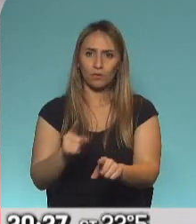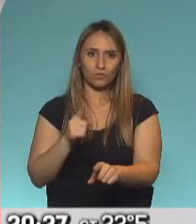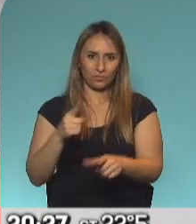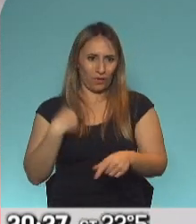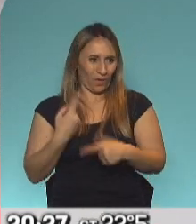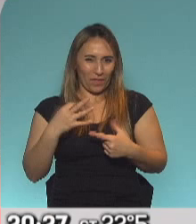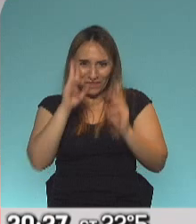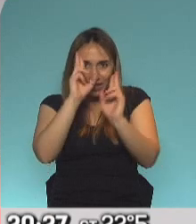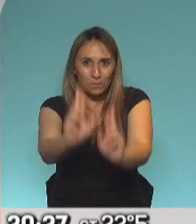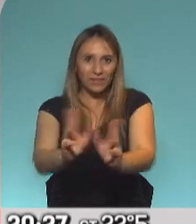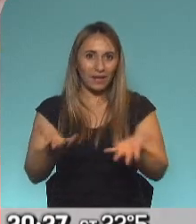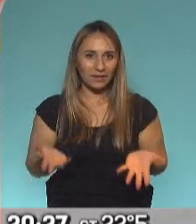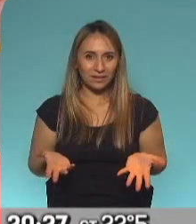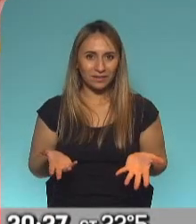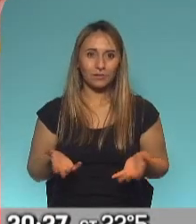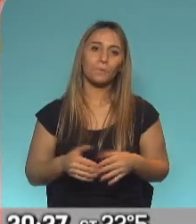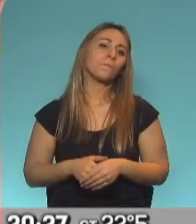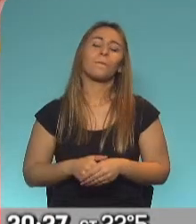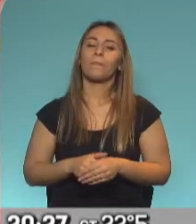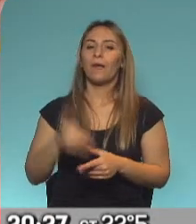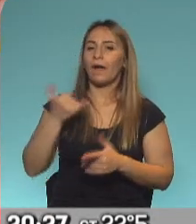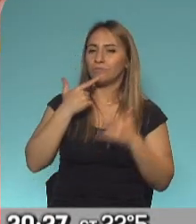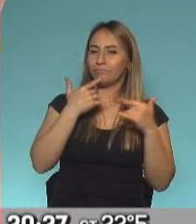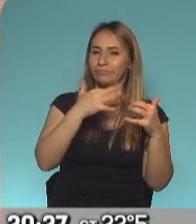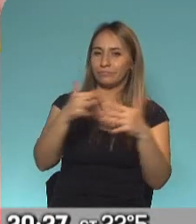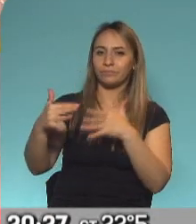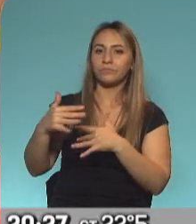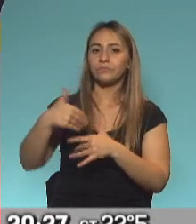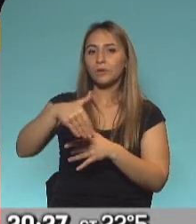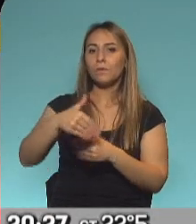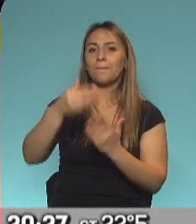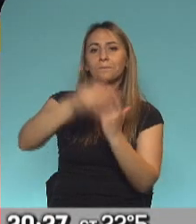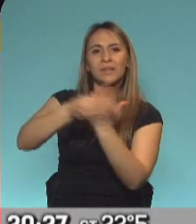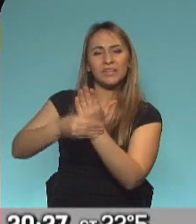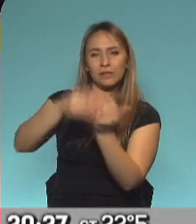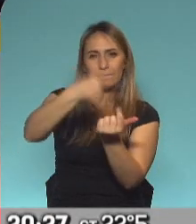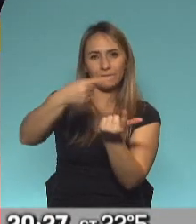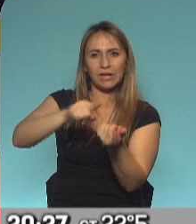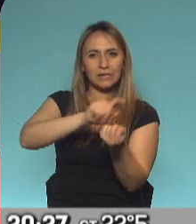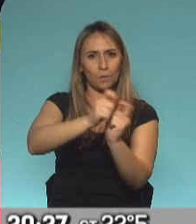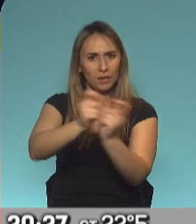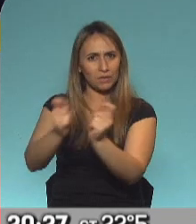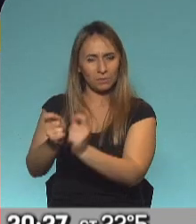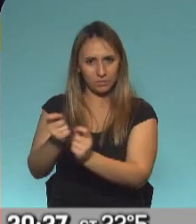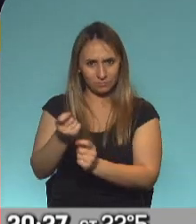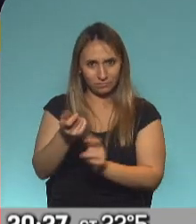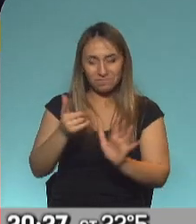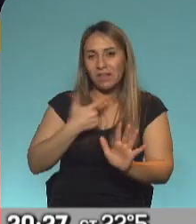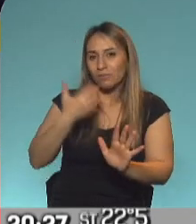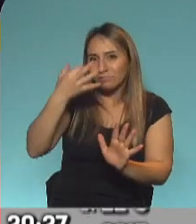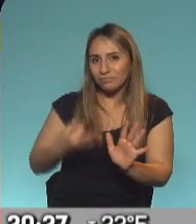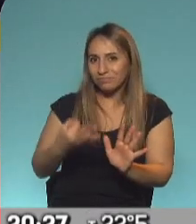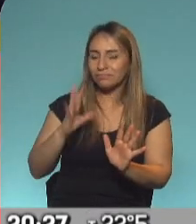respetar. Santiago, hay versiones constantes de cambios de gabinete, se escuchan muchos nombres circulando. Quisiera saber puntualmente